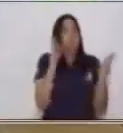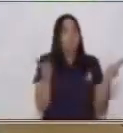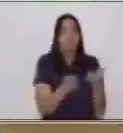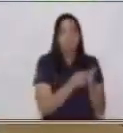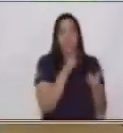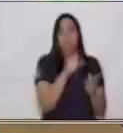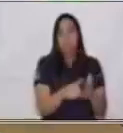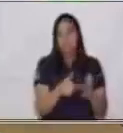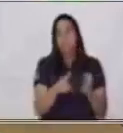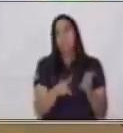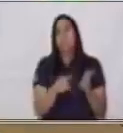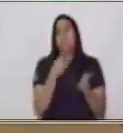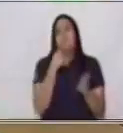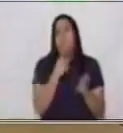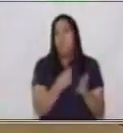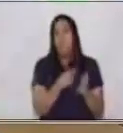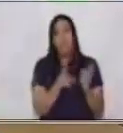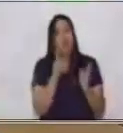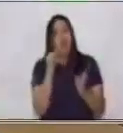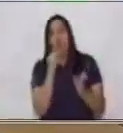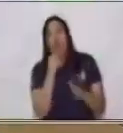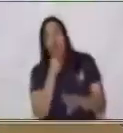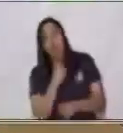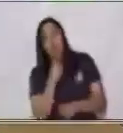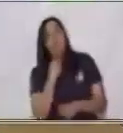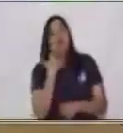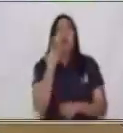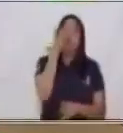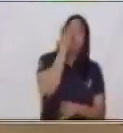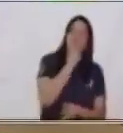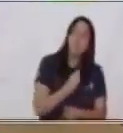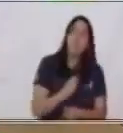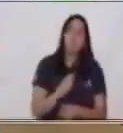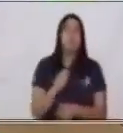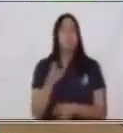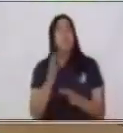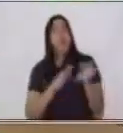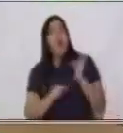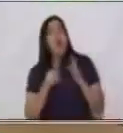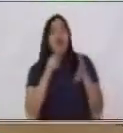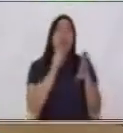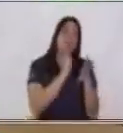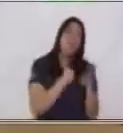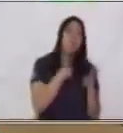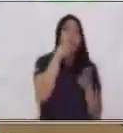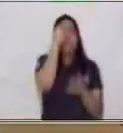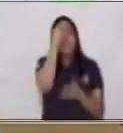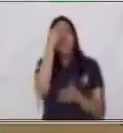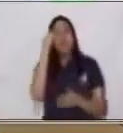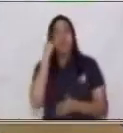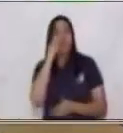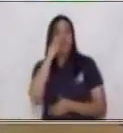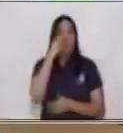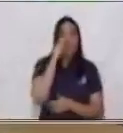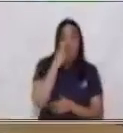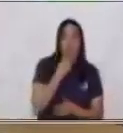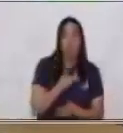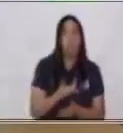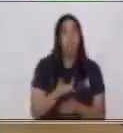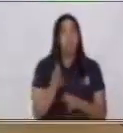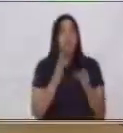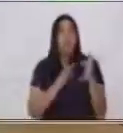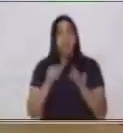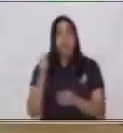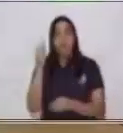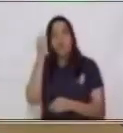decir, está bonito, el texto está feo, está aburrido, no. Tenemos que sacar las ideas principales y